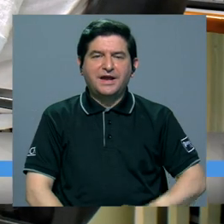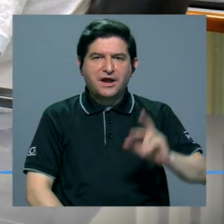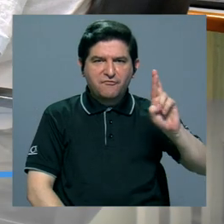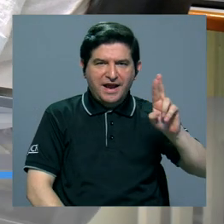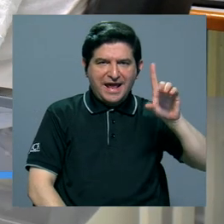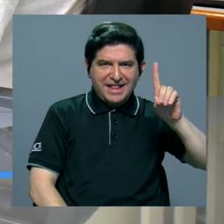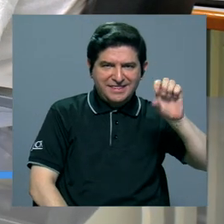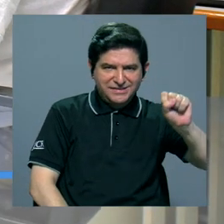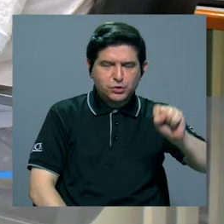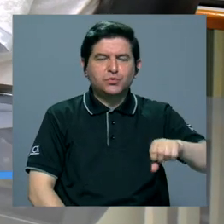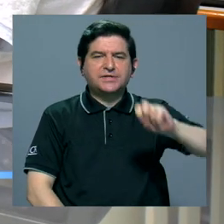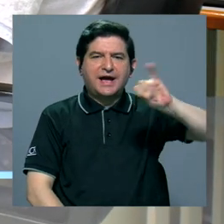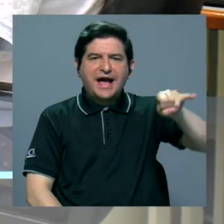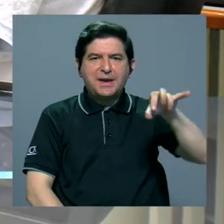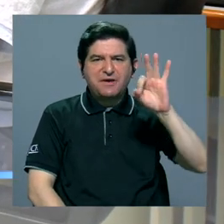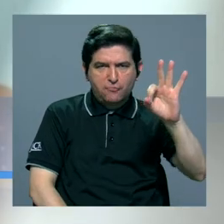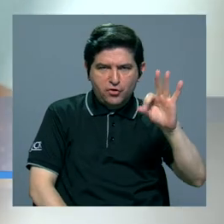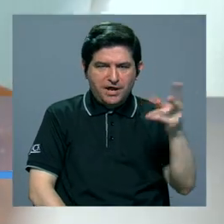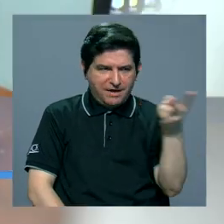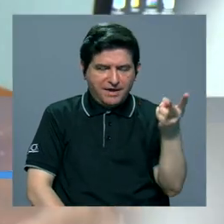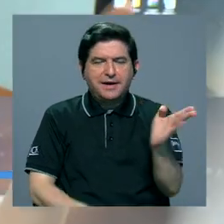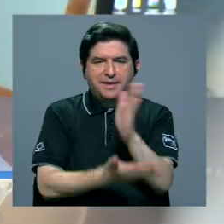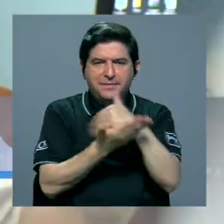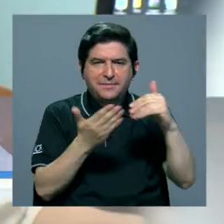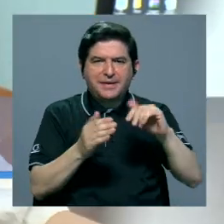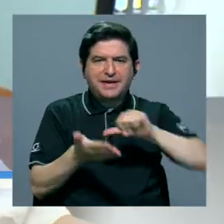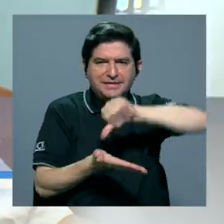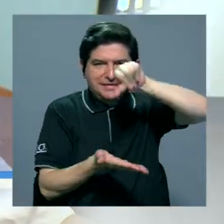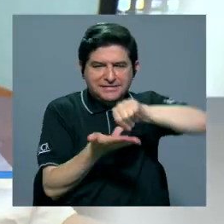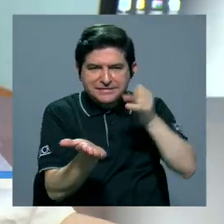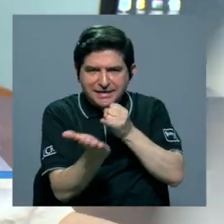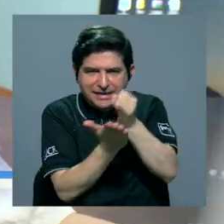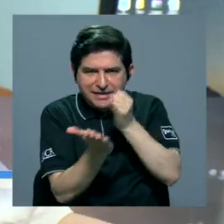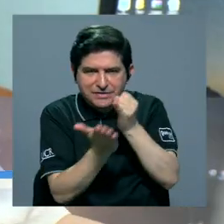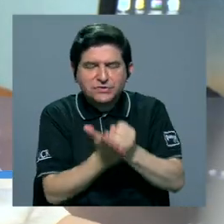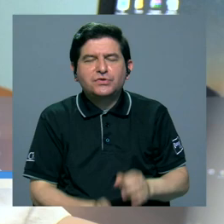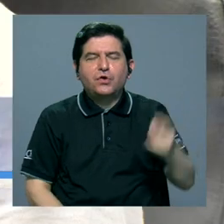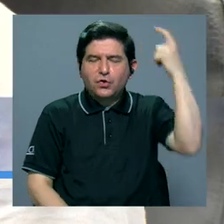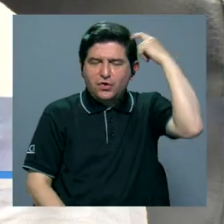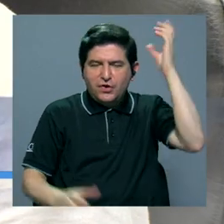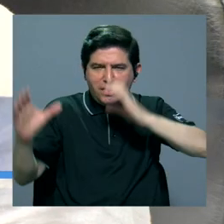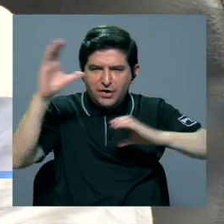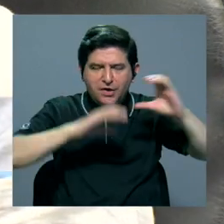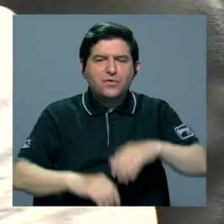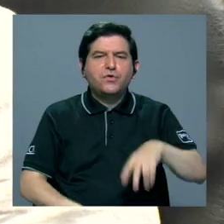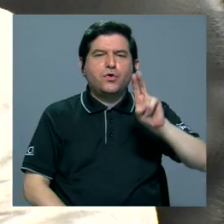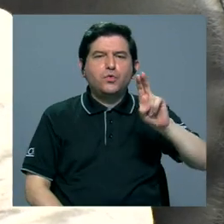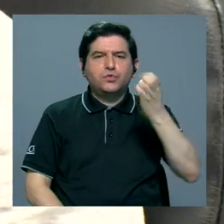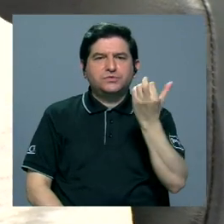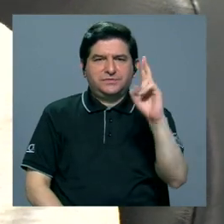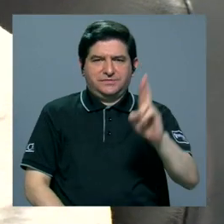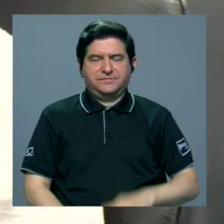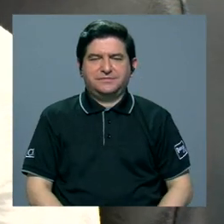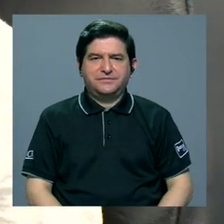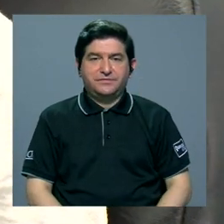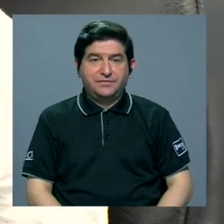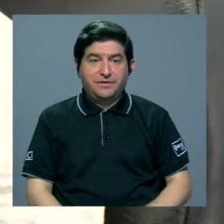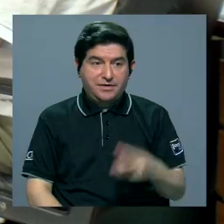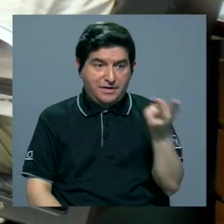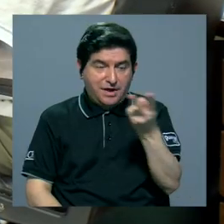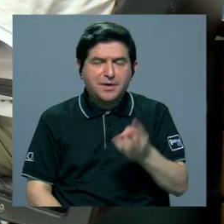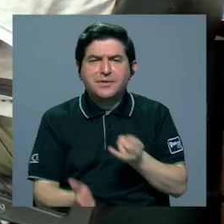Raquel de Sousa y Jaime Fornaguera forman parte del Centro de Investigación en Neurociencia de la UCR.